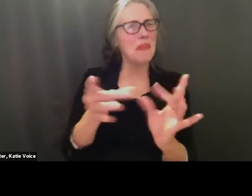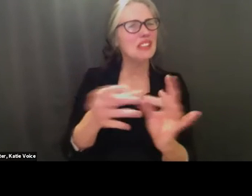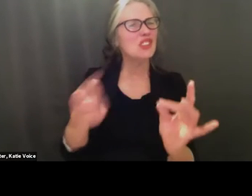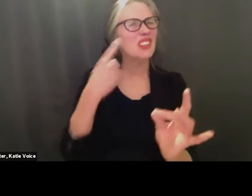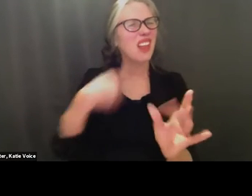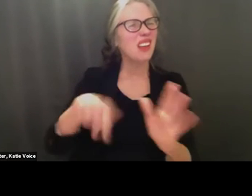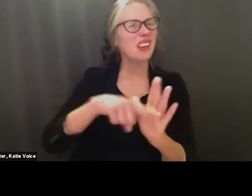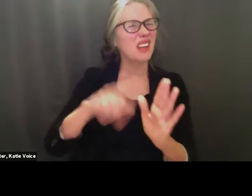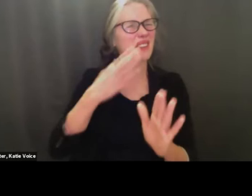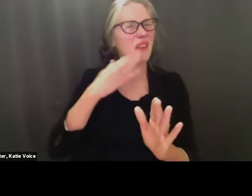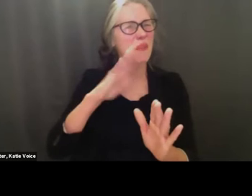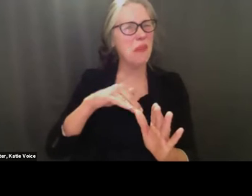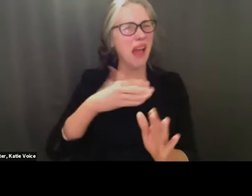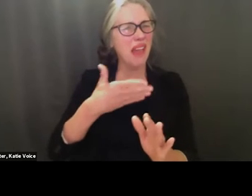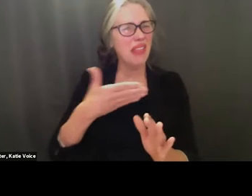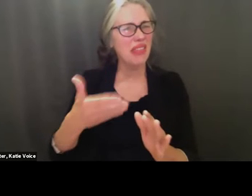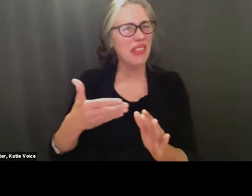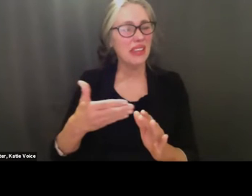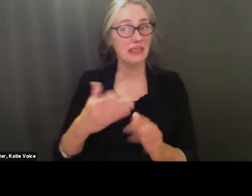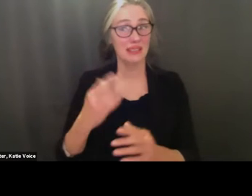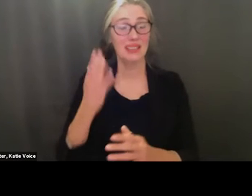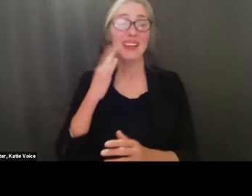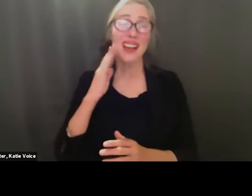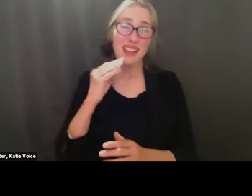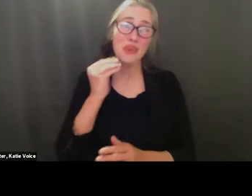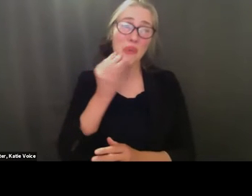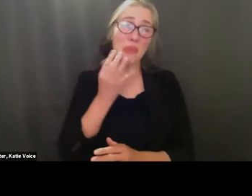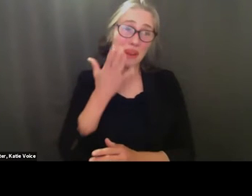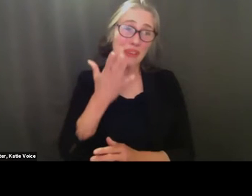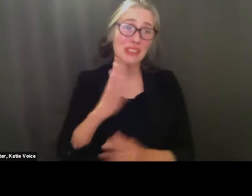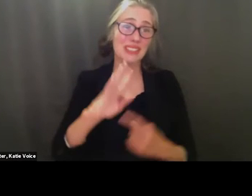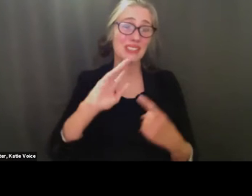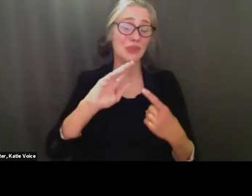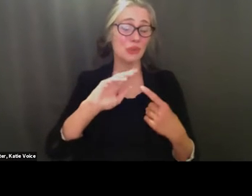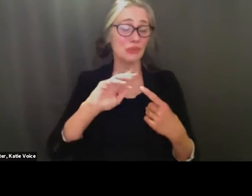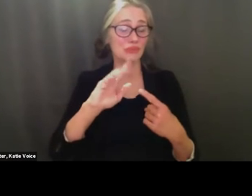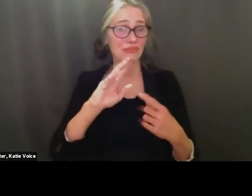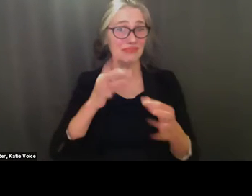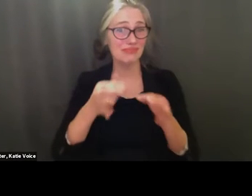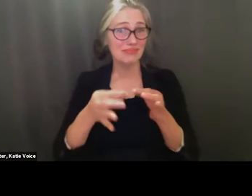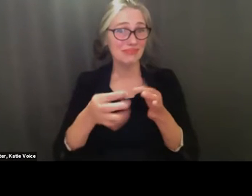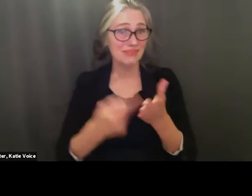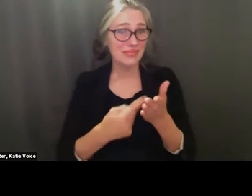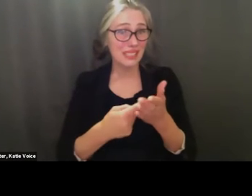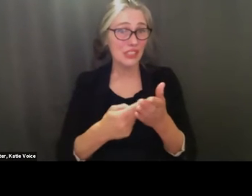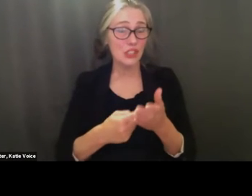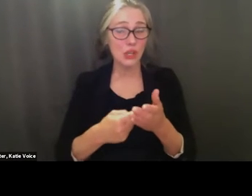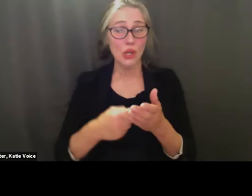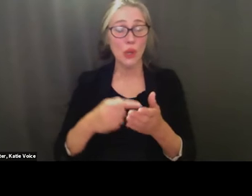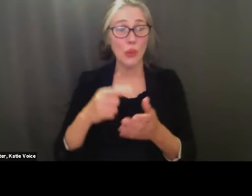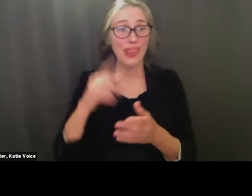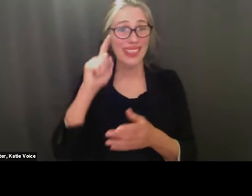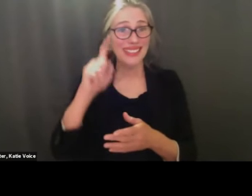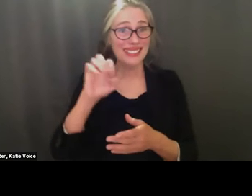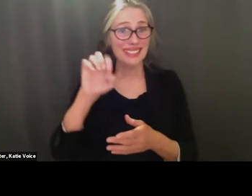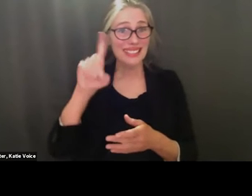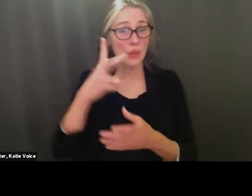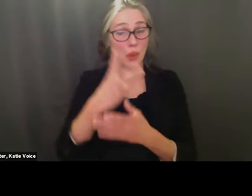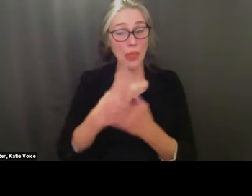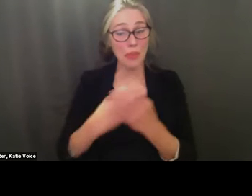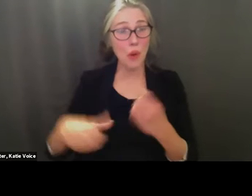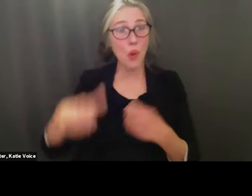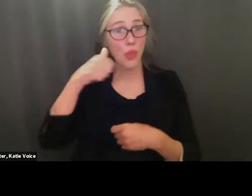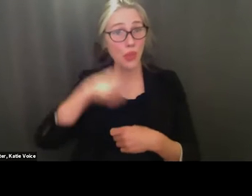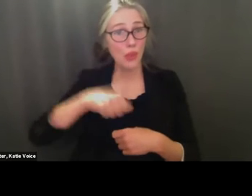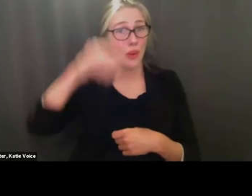Y diciendo que esto es algo malo. Yo sé que esto puede ser un poco vergonzoso el hablar sobre la educación sexual